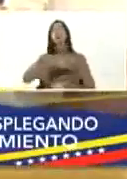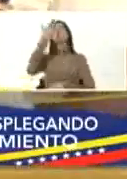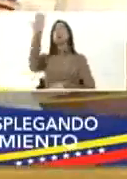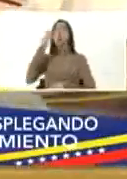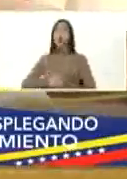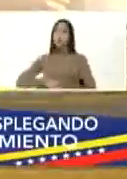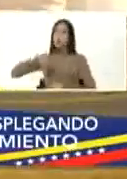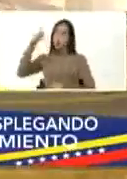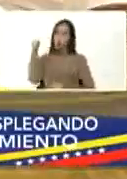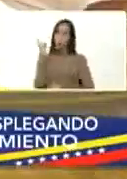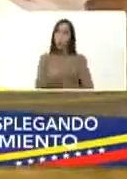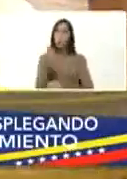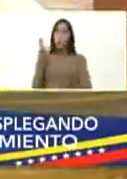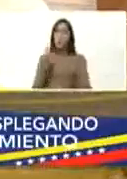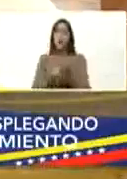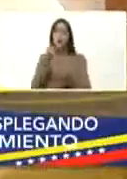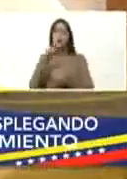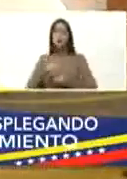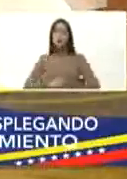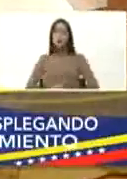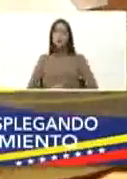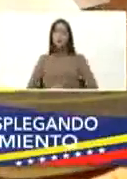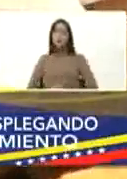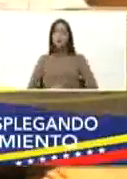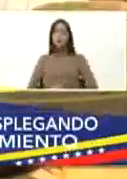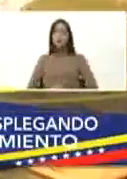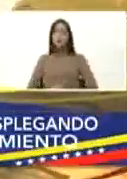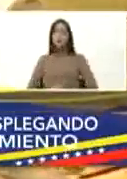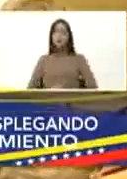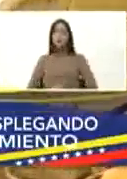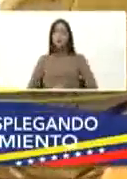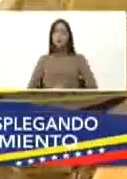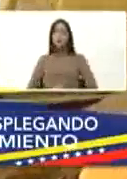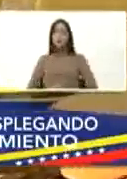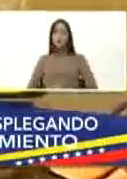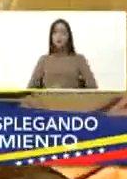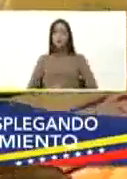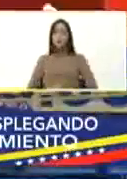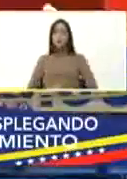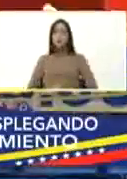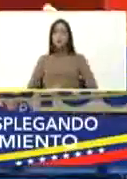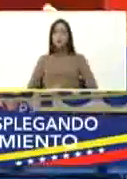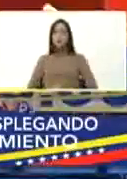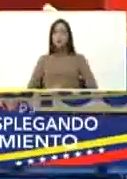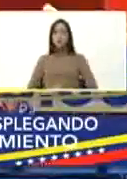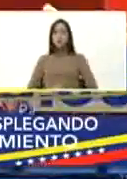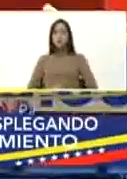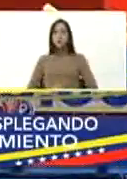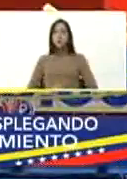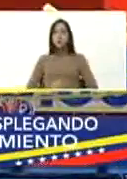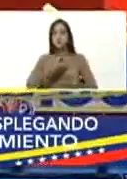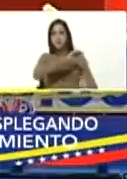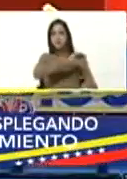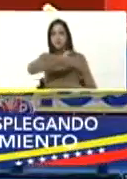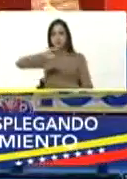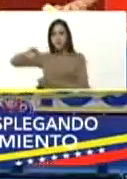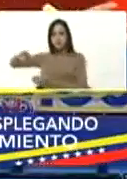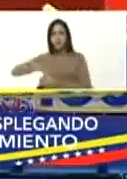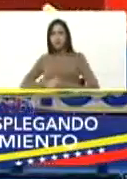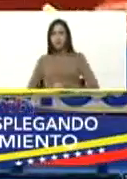¡Cúmplase! ¡Punto! Y aparte. Así que nos vamos de